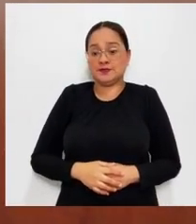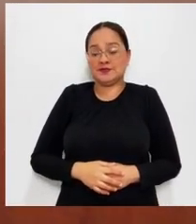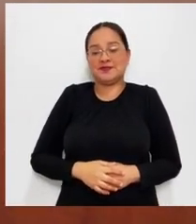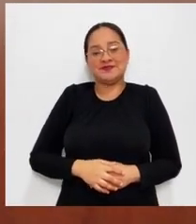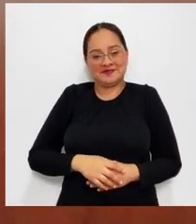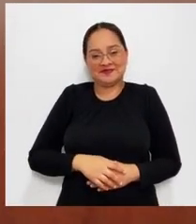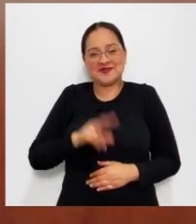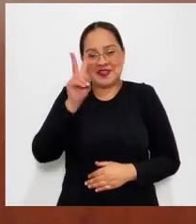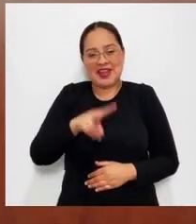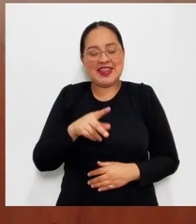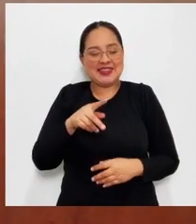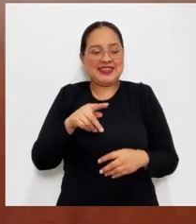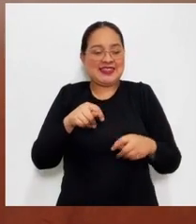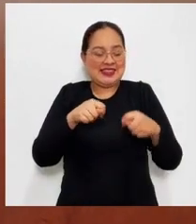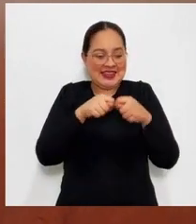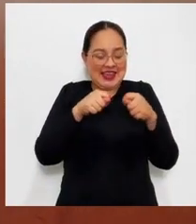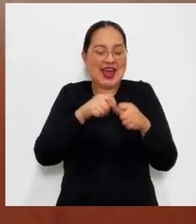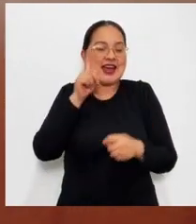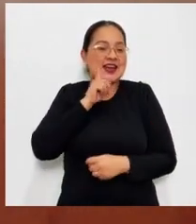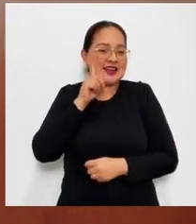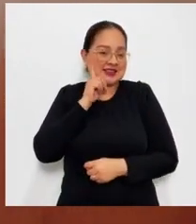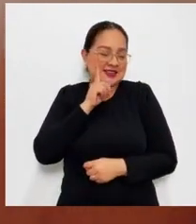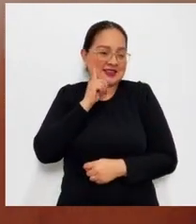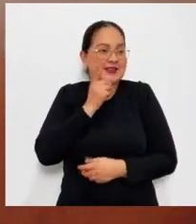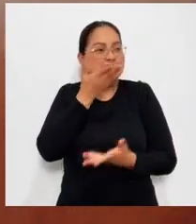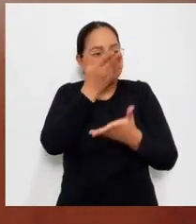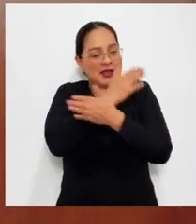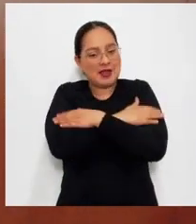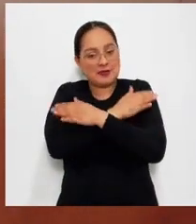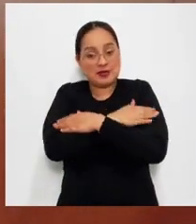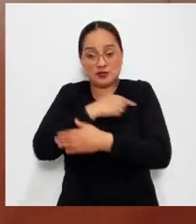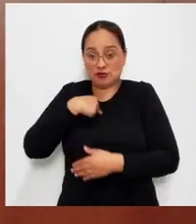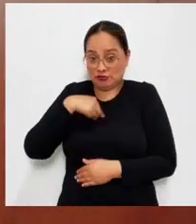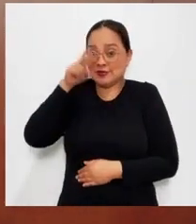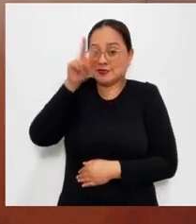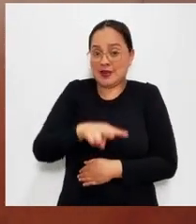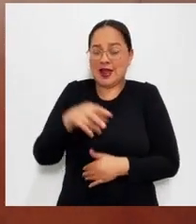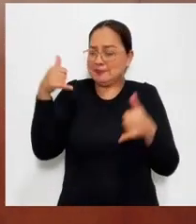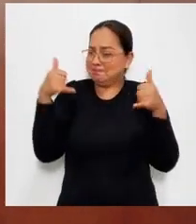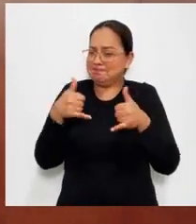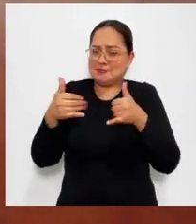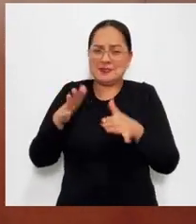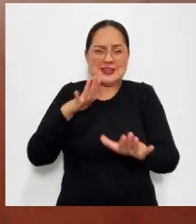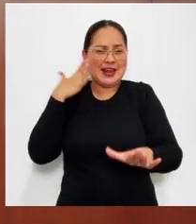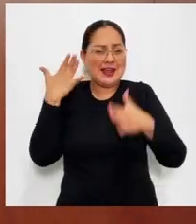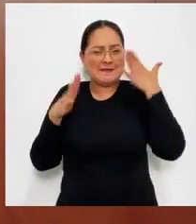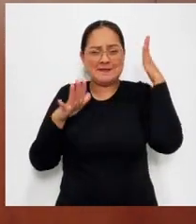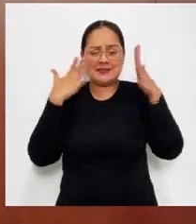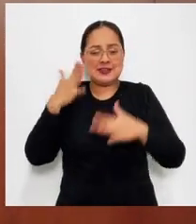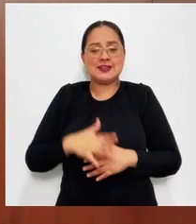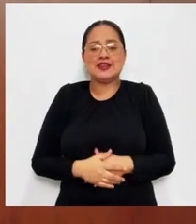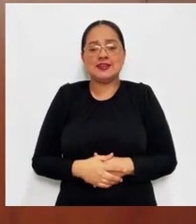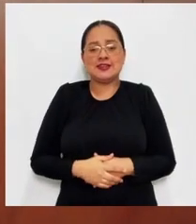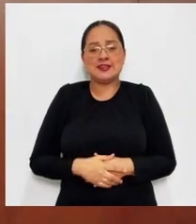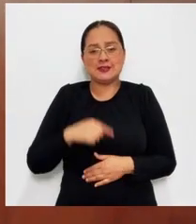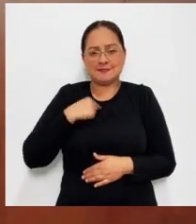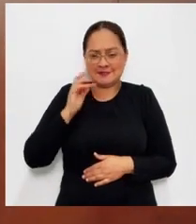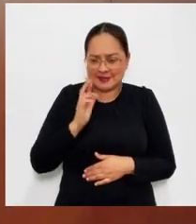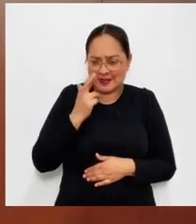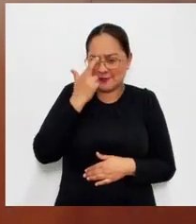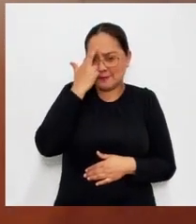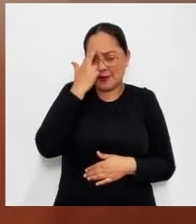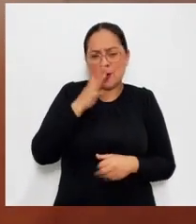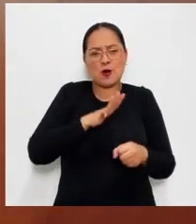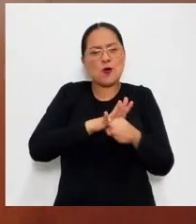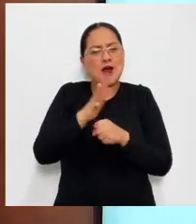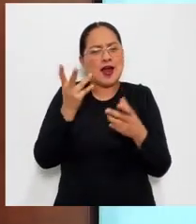Pues les mando un abrazo a todas mis tías. Decirte que fui una niña muy inquieta, efectivamente. De la travesura que más recuerdo